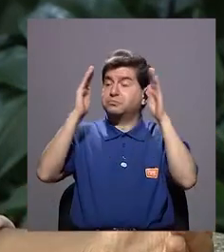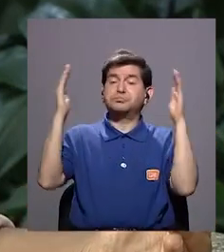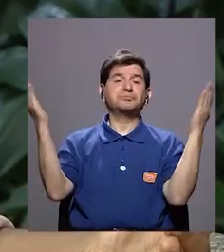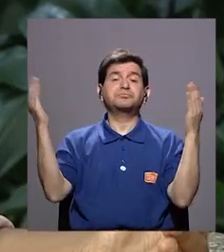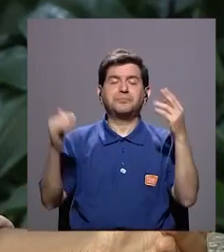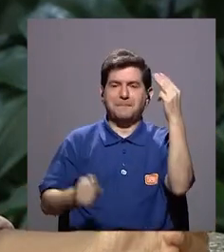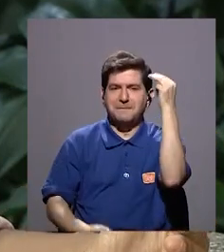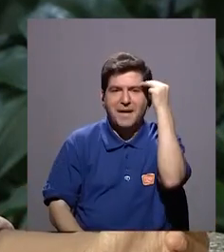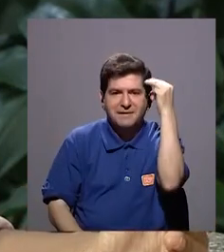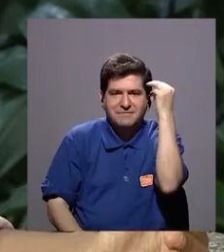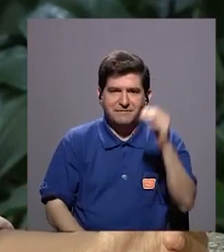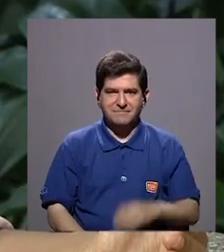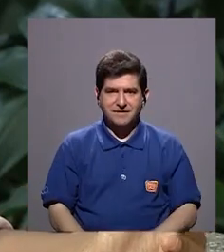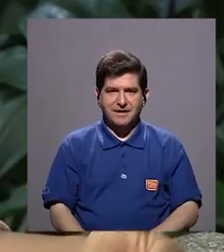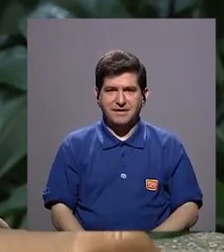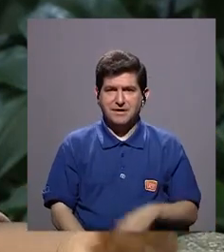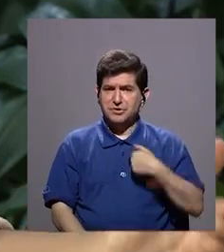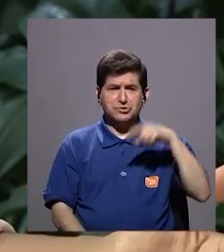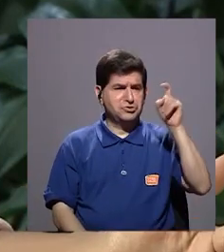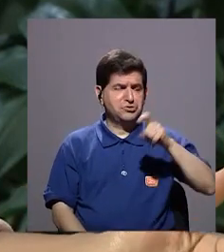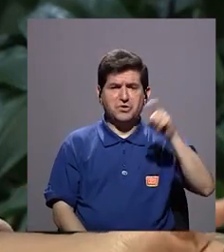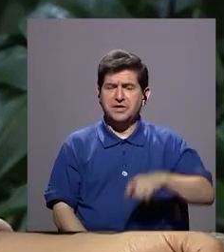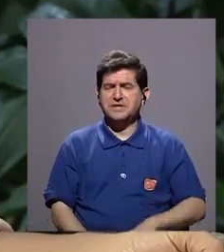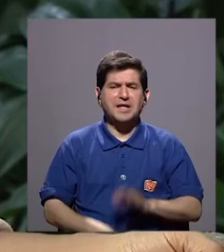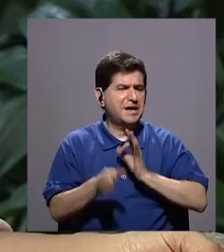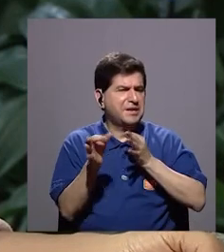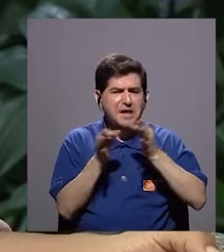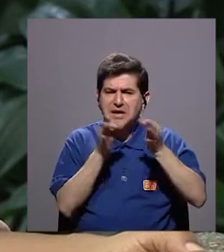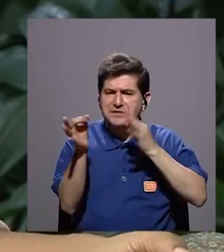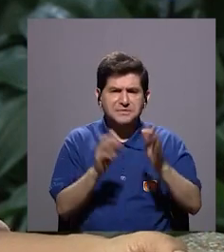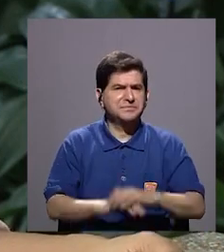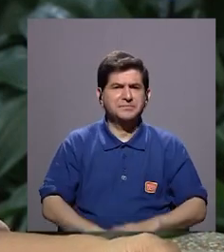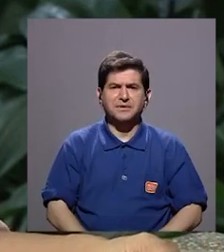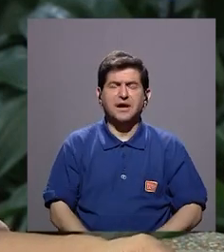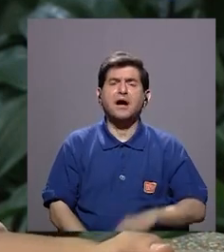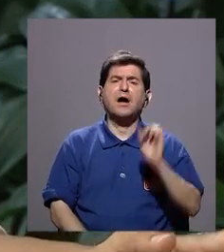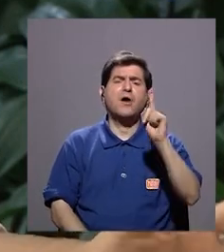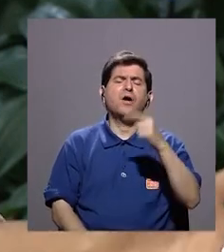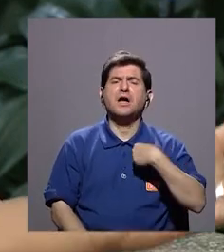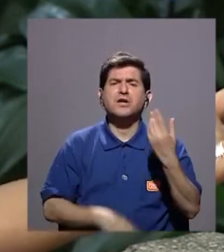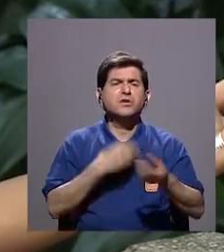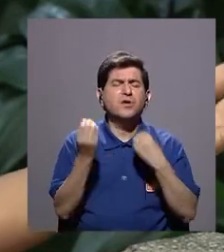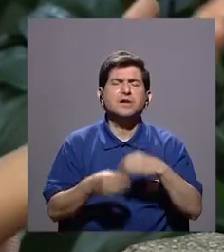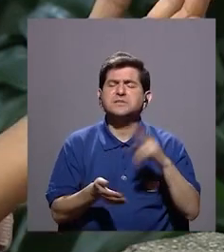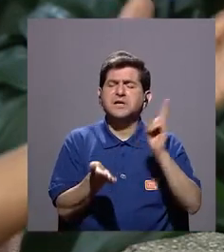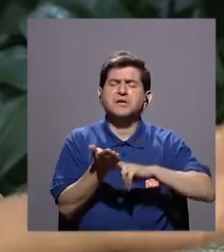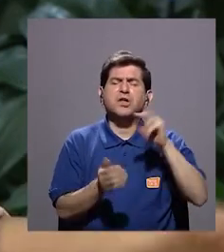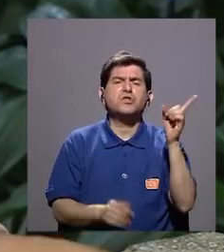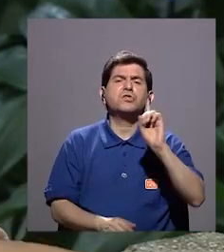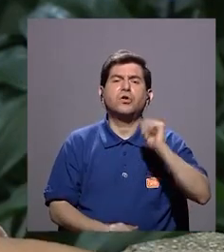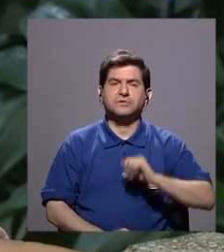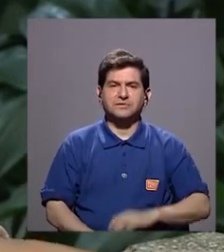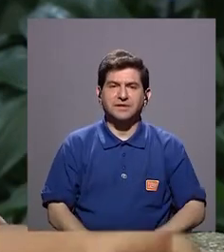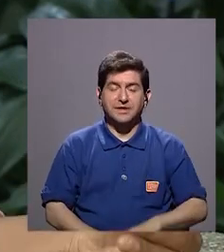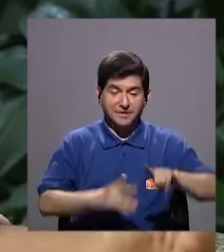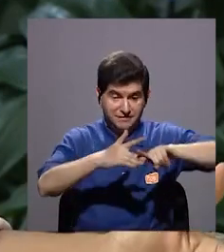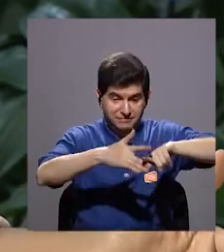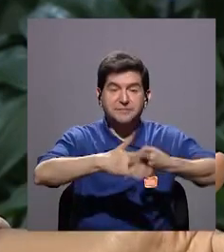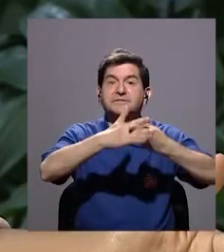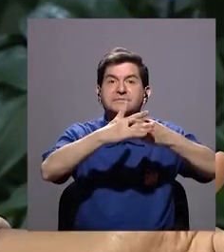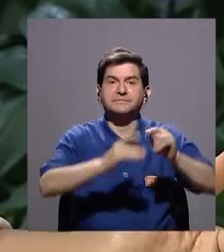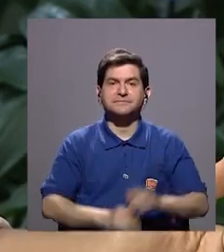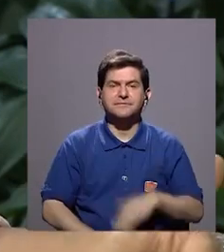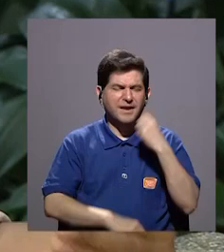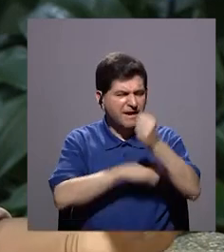abierta, creo yo, mi mente, que ni necesitaba que me dieran muchas explicaciones. Es como, ah, ok, ¿qué tengo que hacer? ¿Dónde me inscribo? Y así